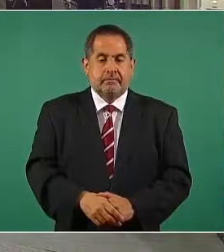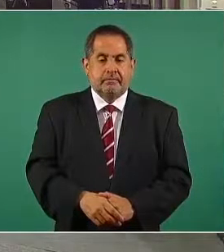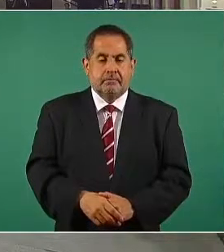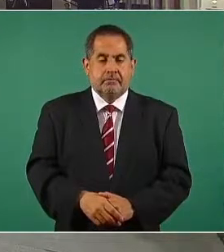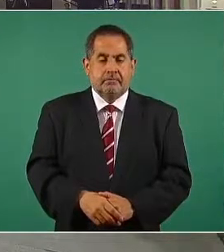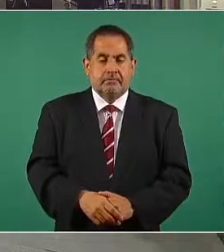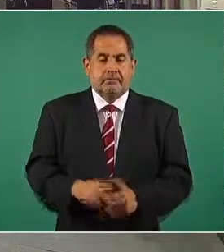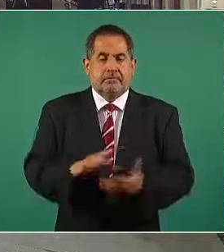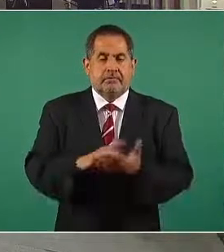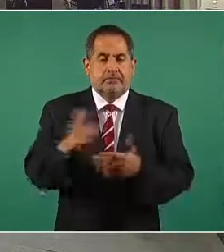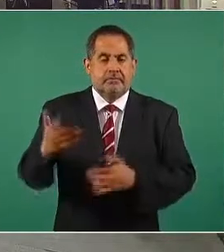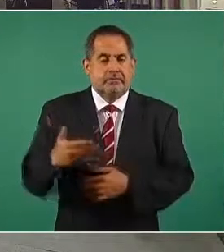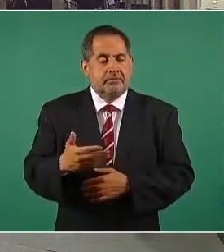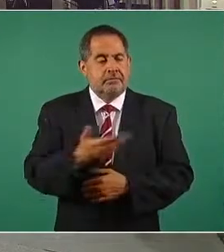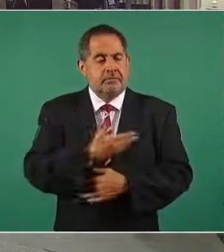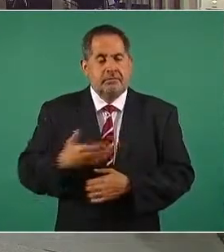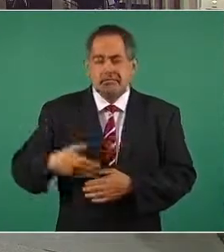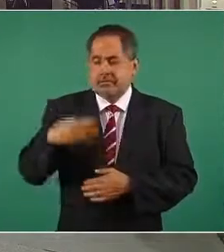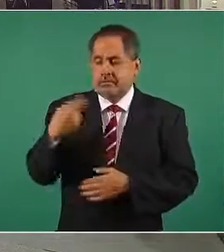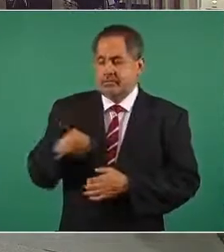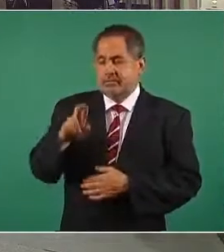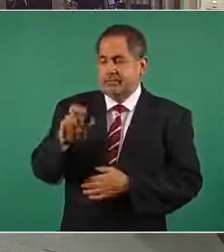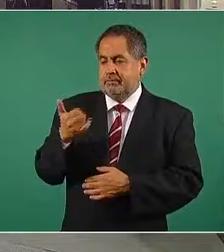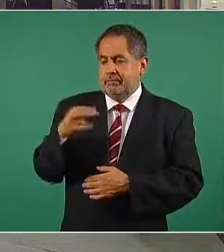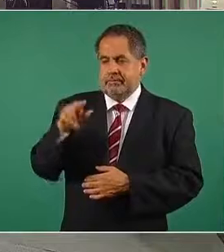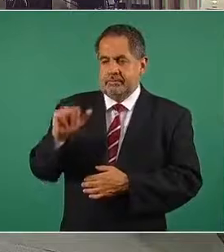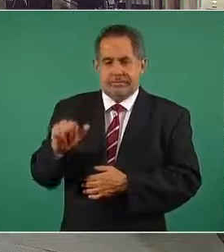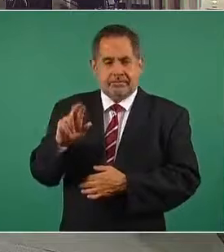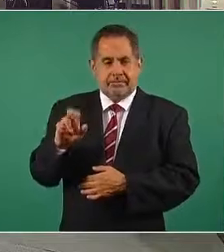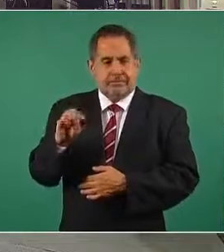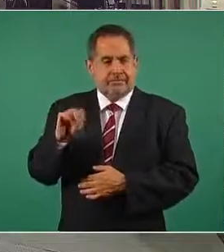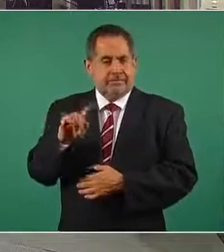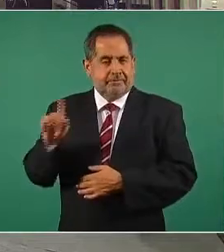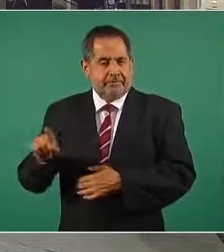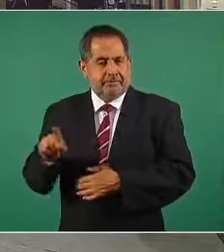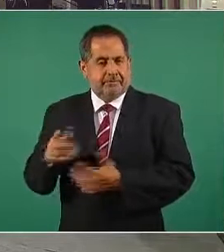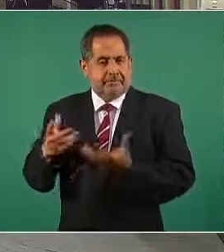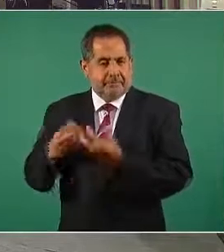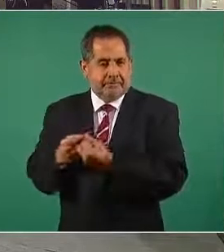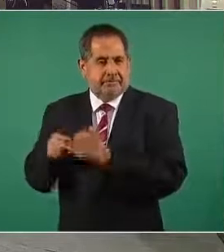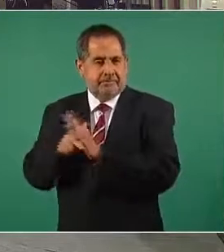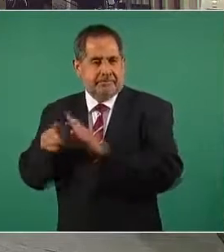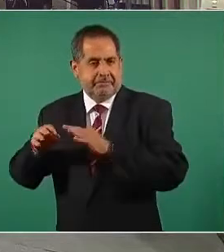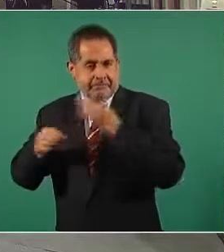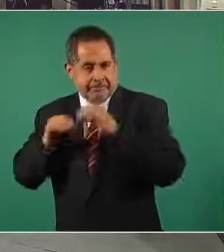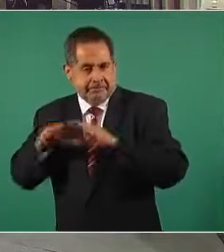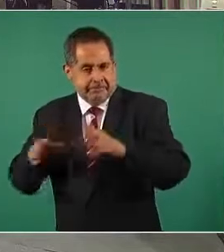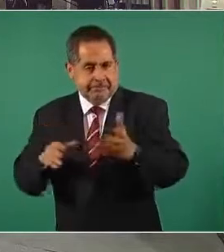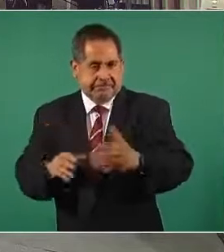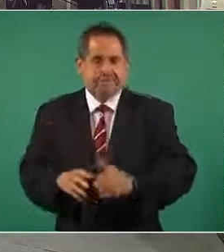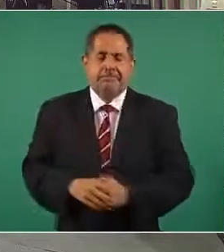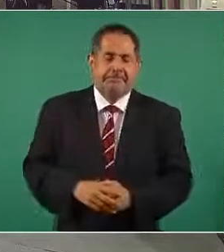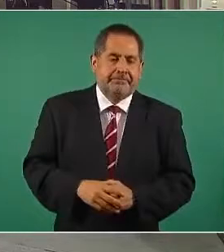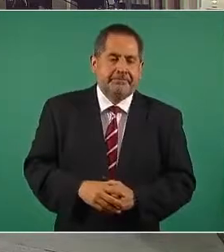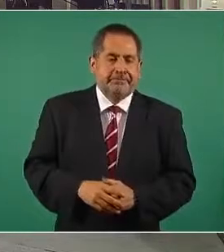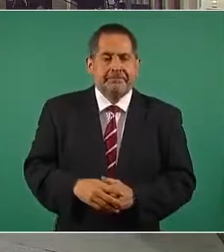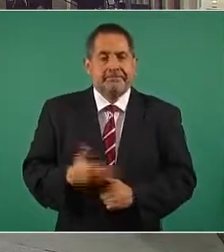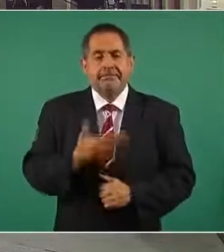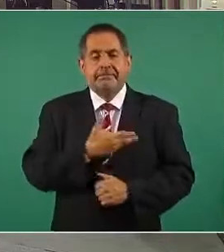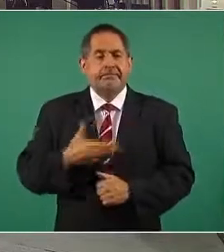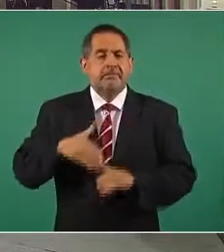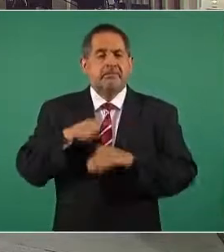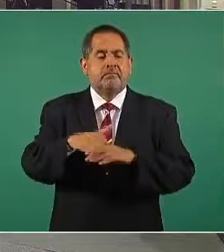Gracias, presidente. Reinaide Ramírez, reportera independiente y para la Alianza de Medios. Presidente, en el tema de la